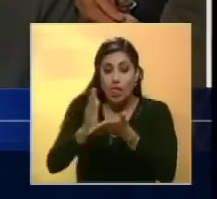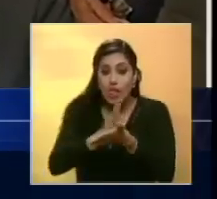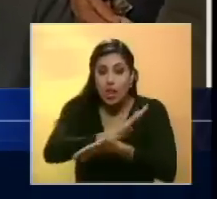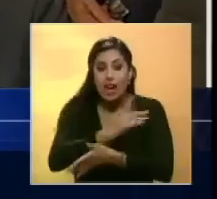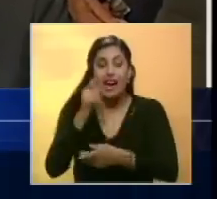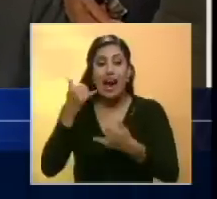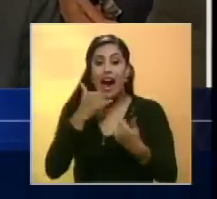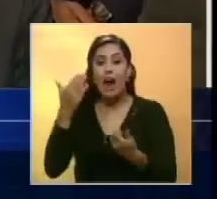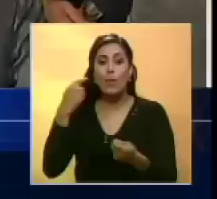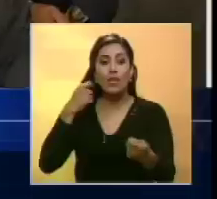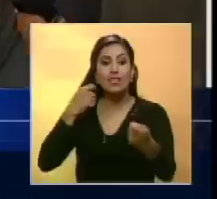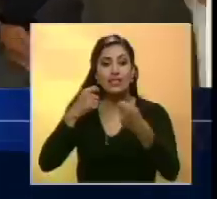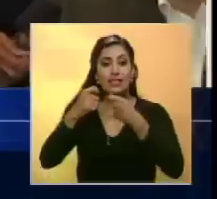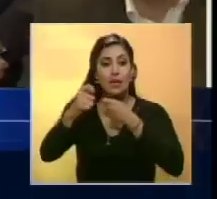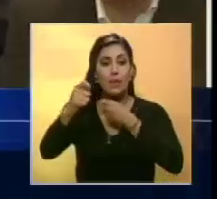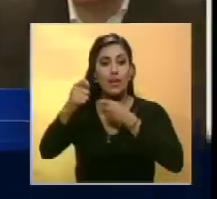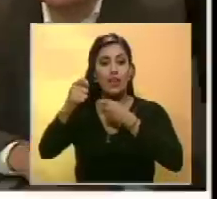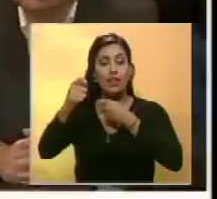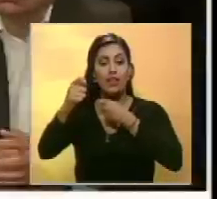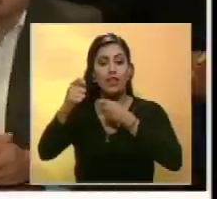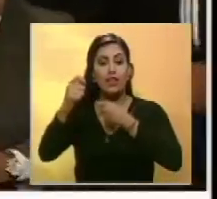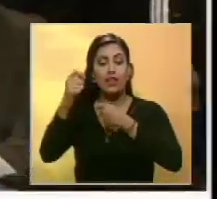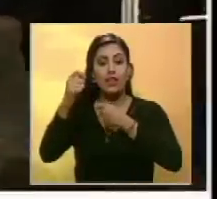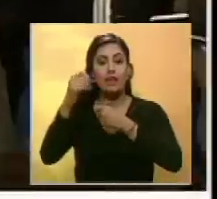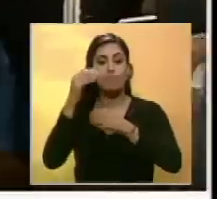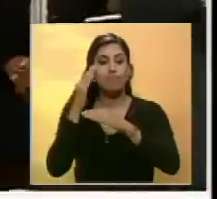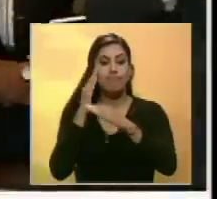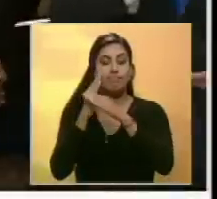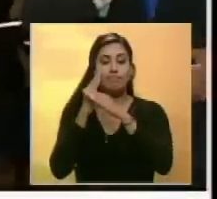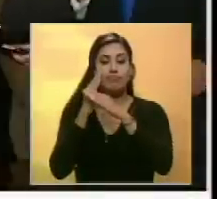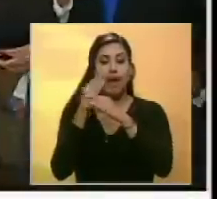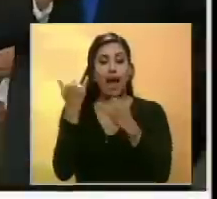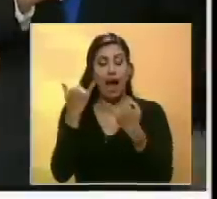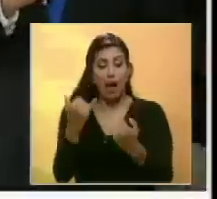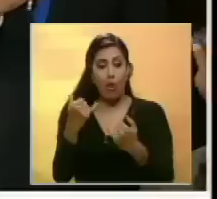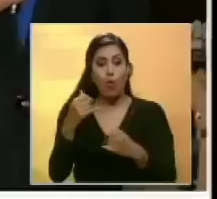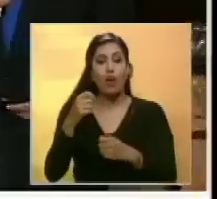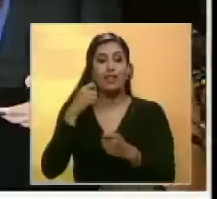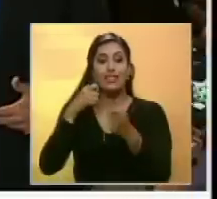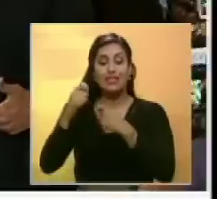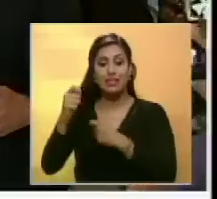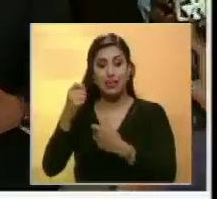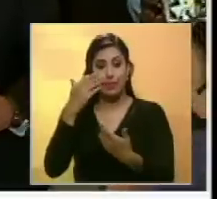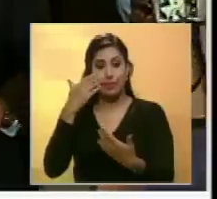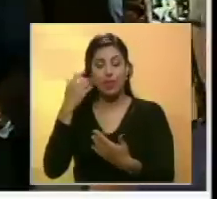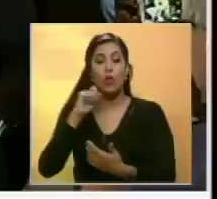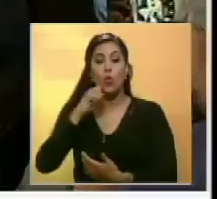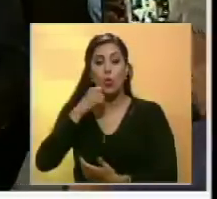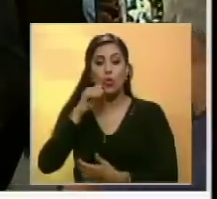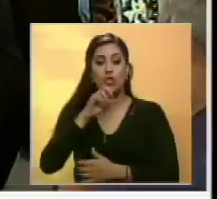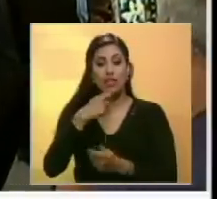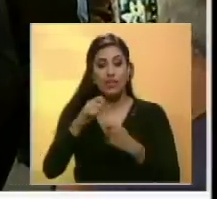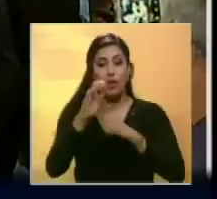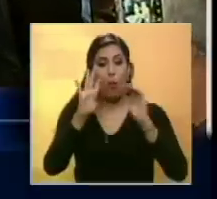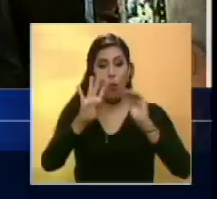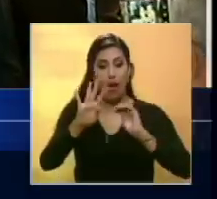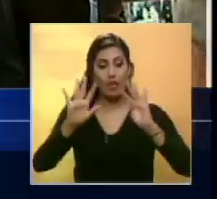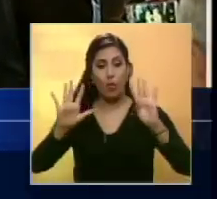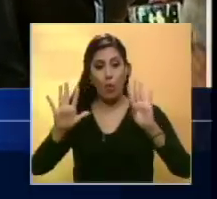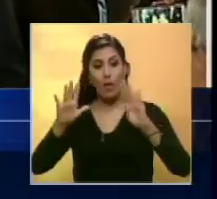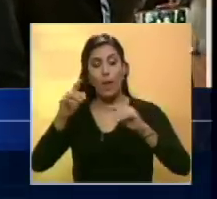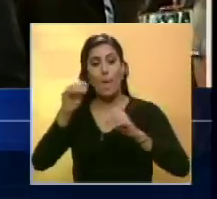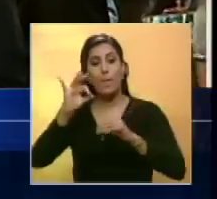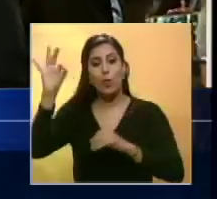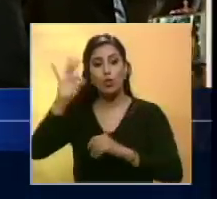de vender a una empresa rusa a la sentencia del Constitucional del Tribunal Supremo de